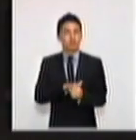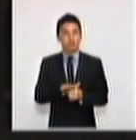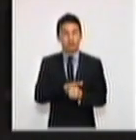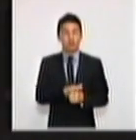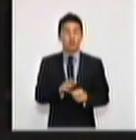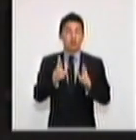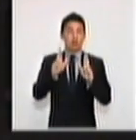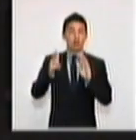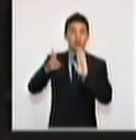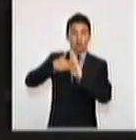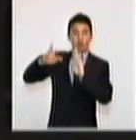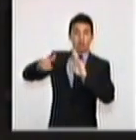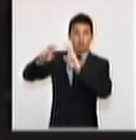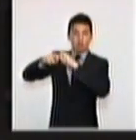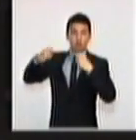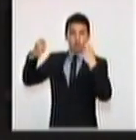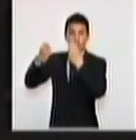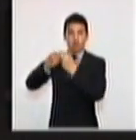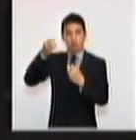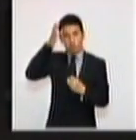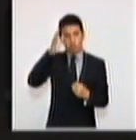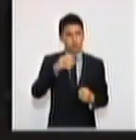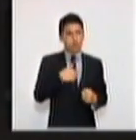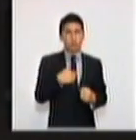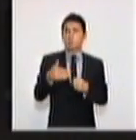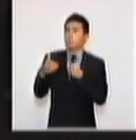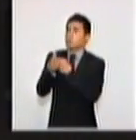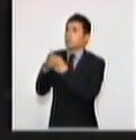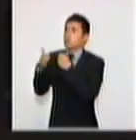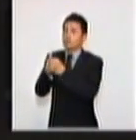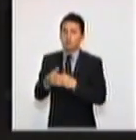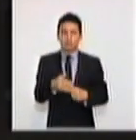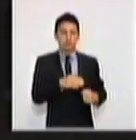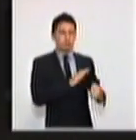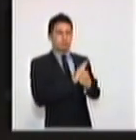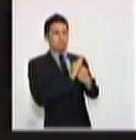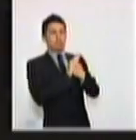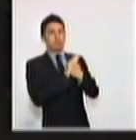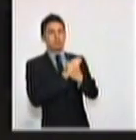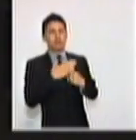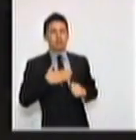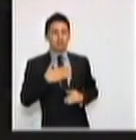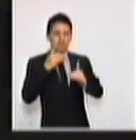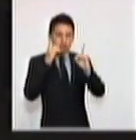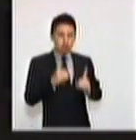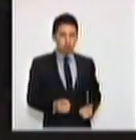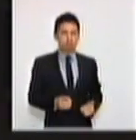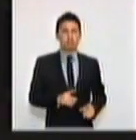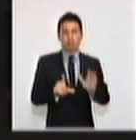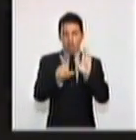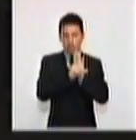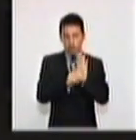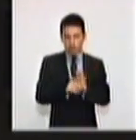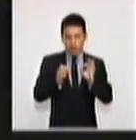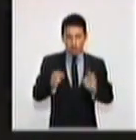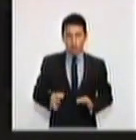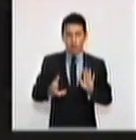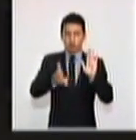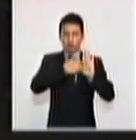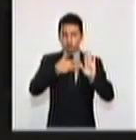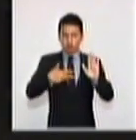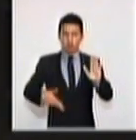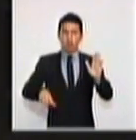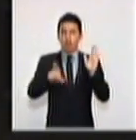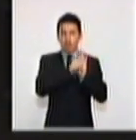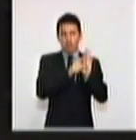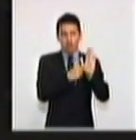Corte Constitucional no se deje presionar y decida en legalidad, decía, de acuerdo con la Constitución y la ley,